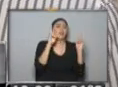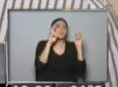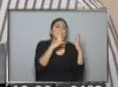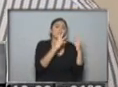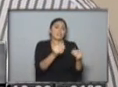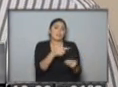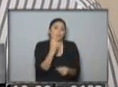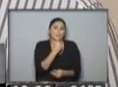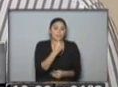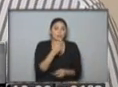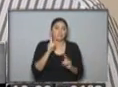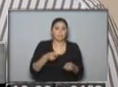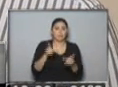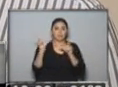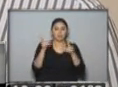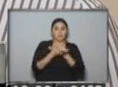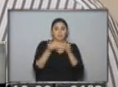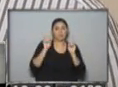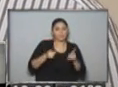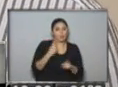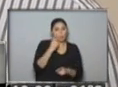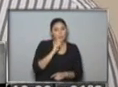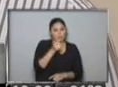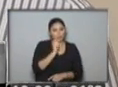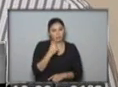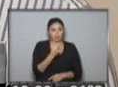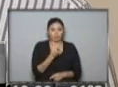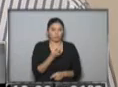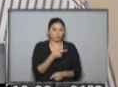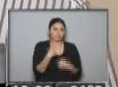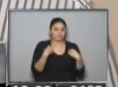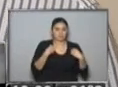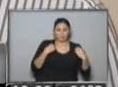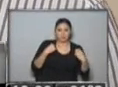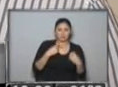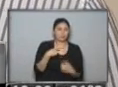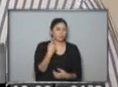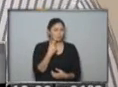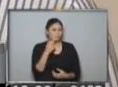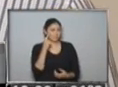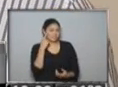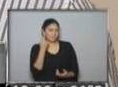periodista de Canal 7. Y la verdad que nos parece bochornoso,